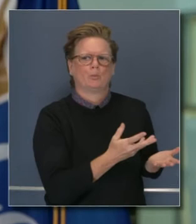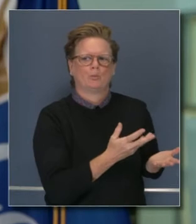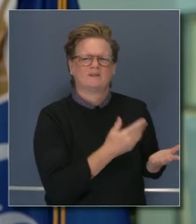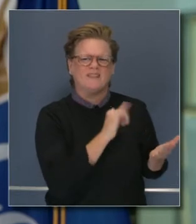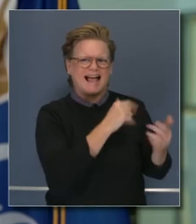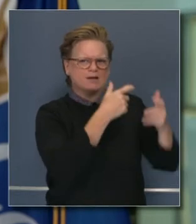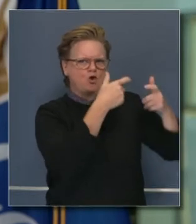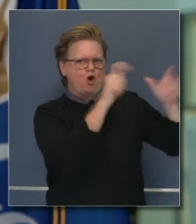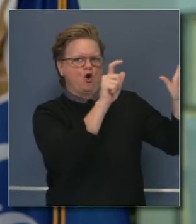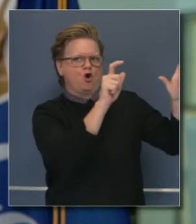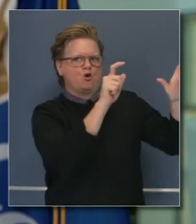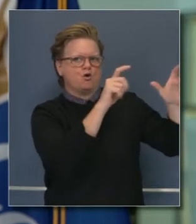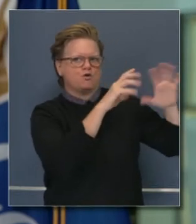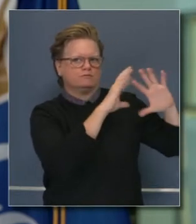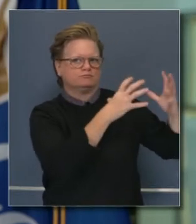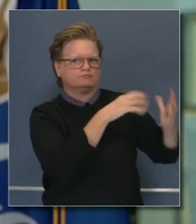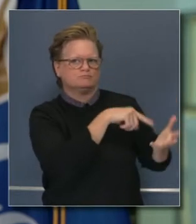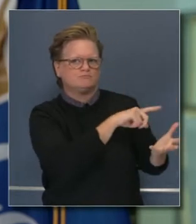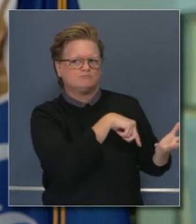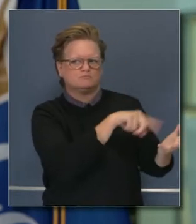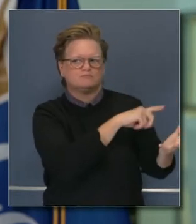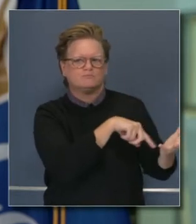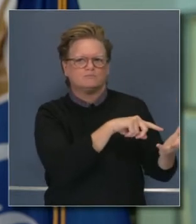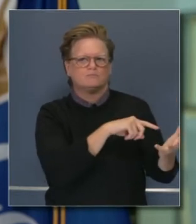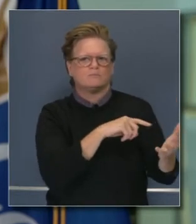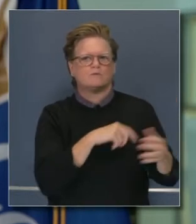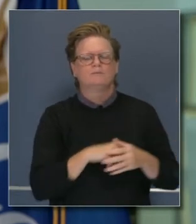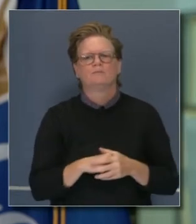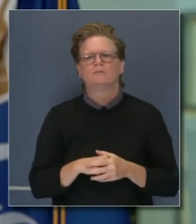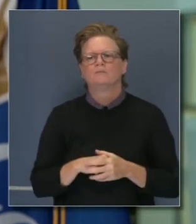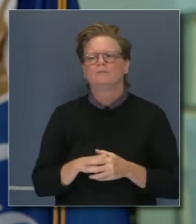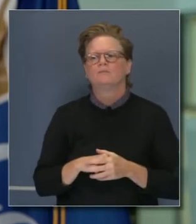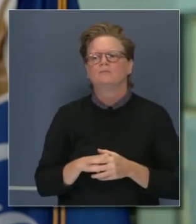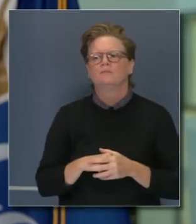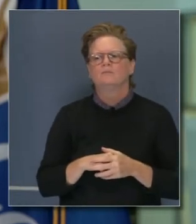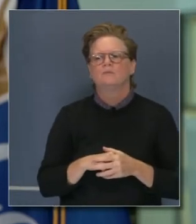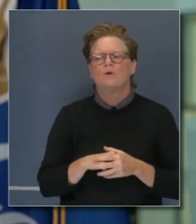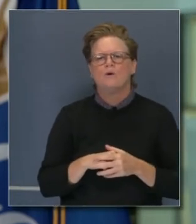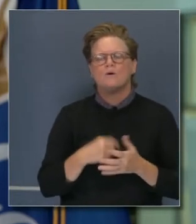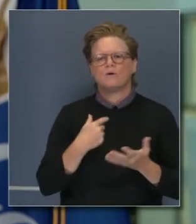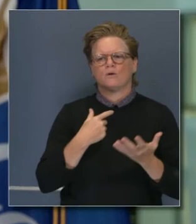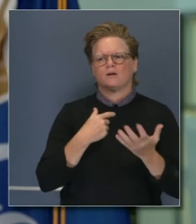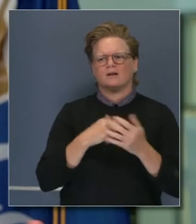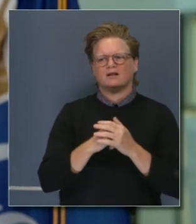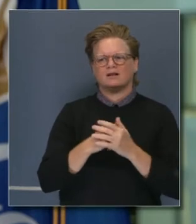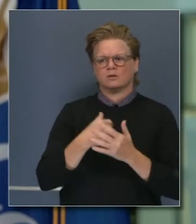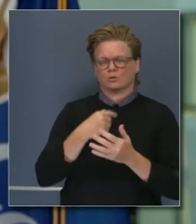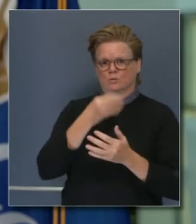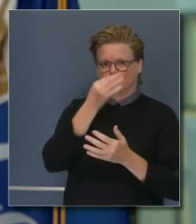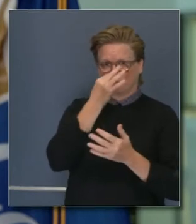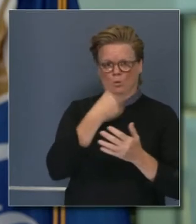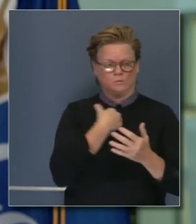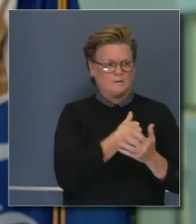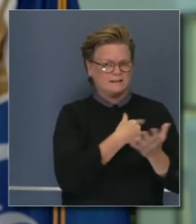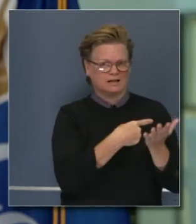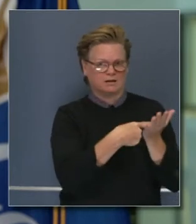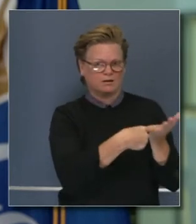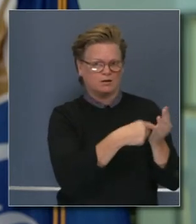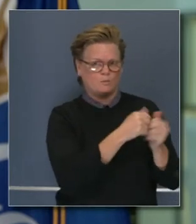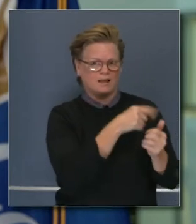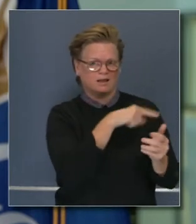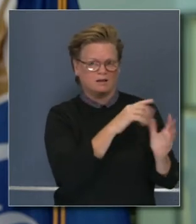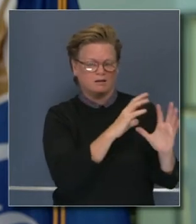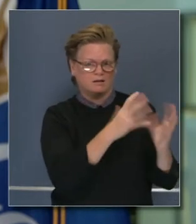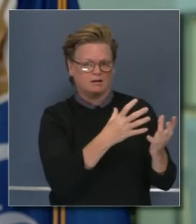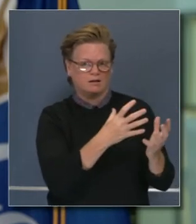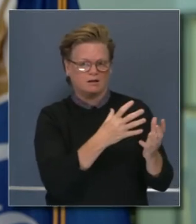los lugares más grandes comparados a las restricciones que queremos implementar en otros parques en el estado. Y